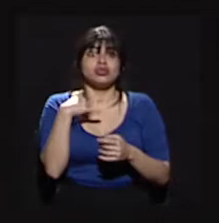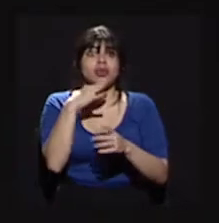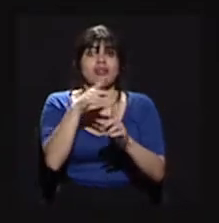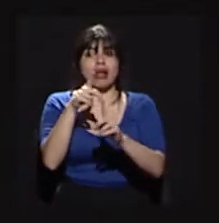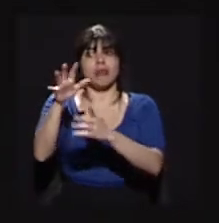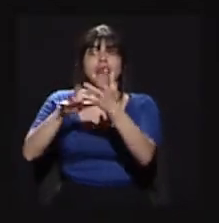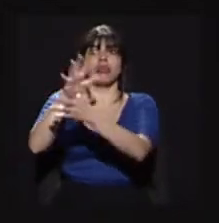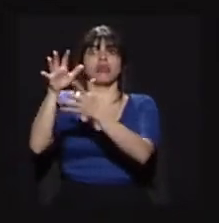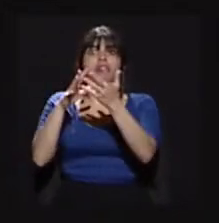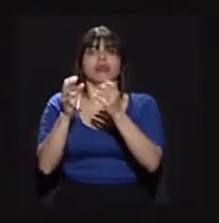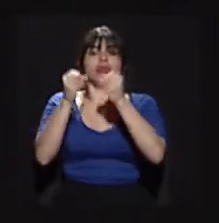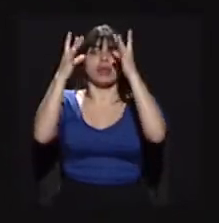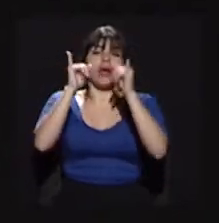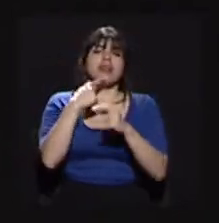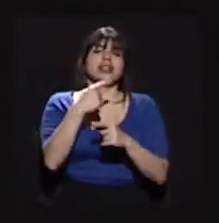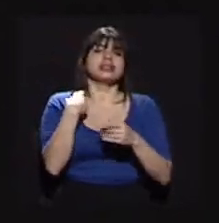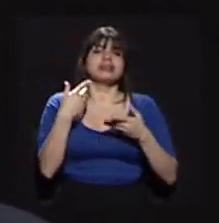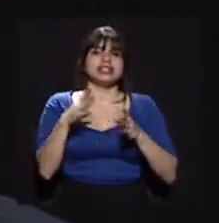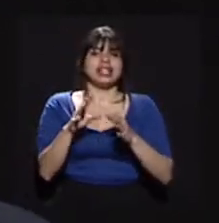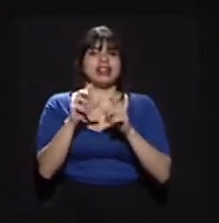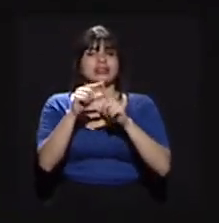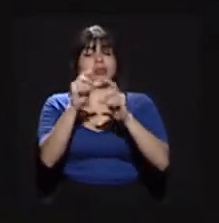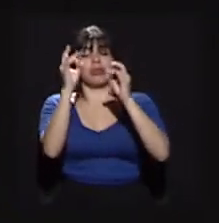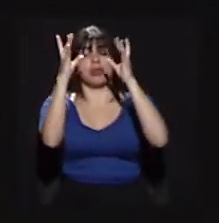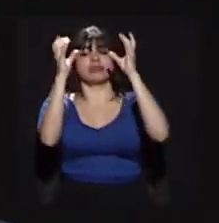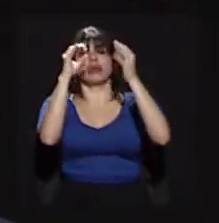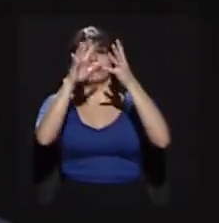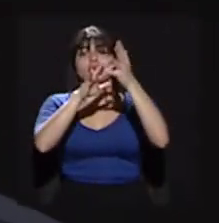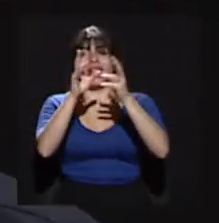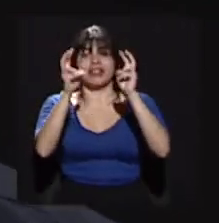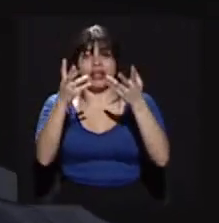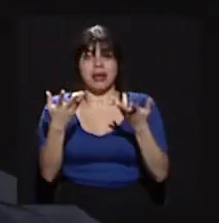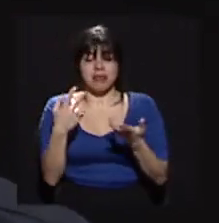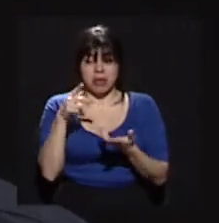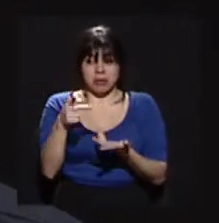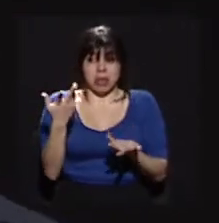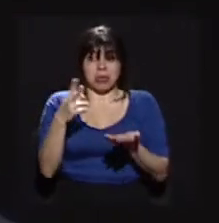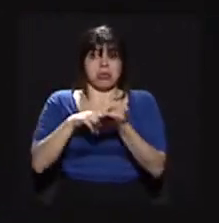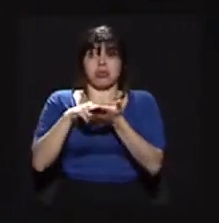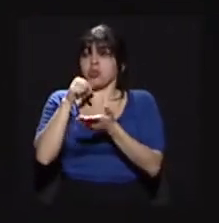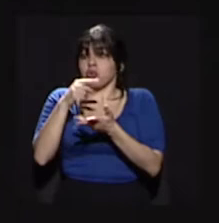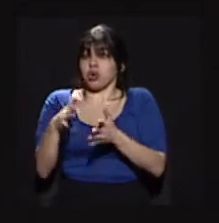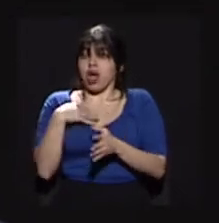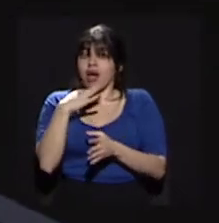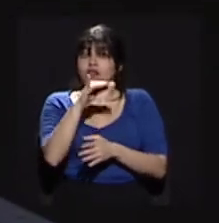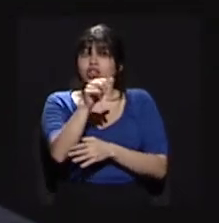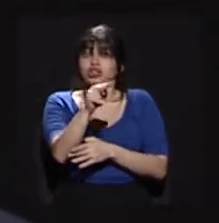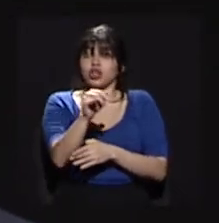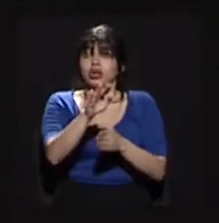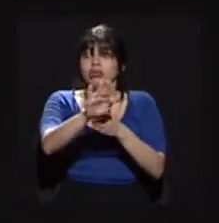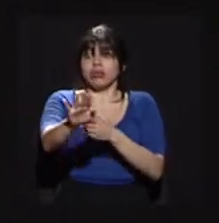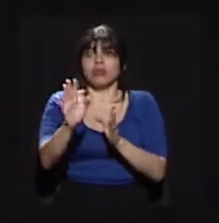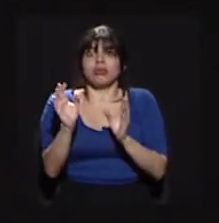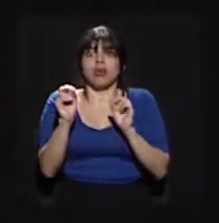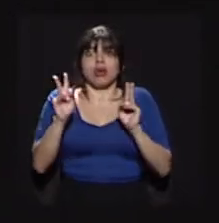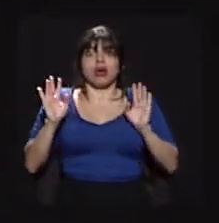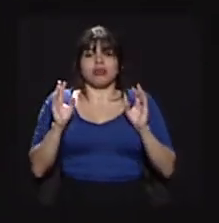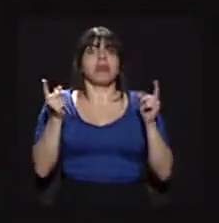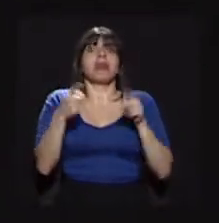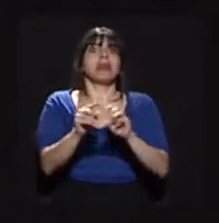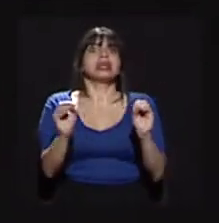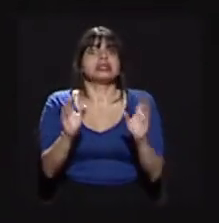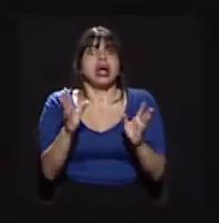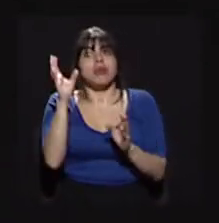de spa puré como ya habrían mis hijos al tema entonces de liberación no quiere que yo hablé con unión y mini ven pues ésta no no pasa nada